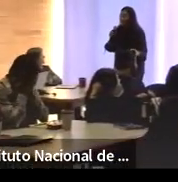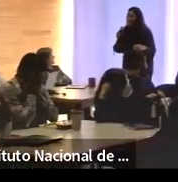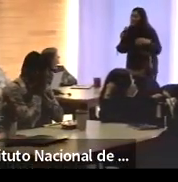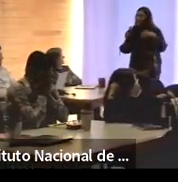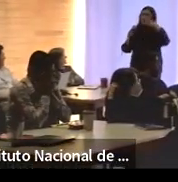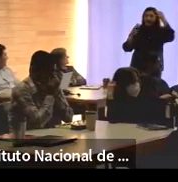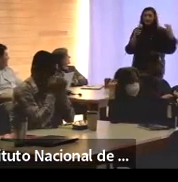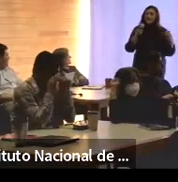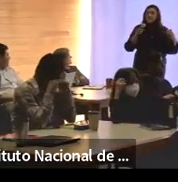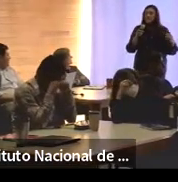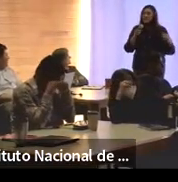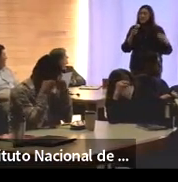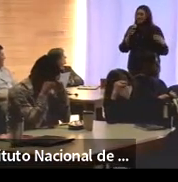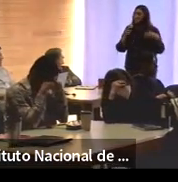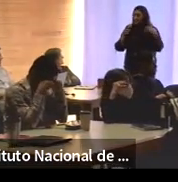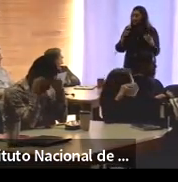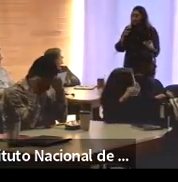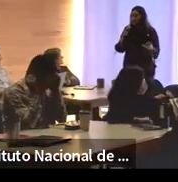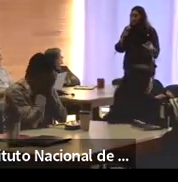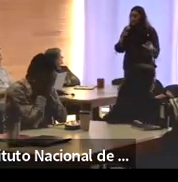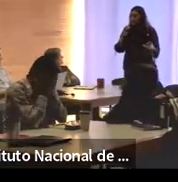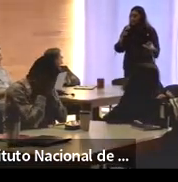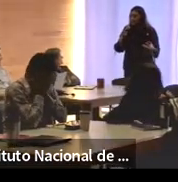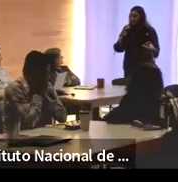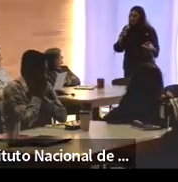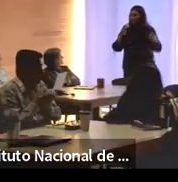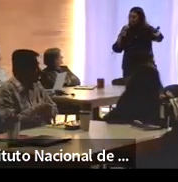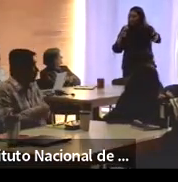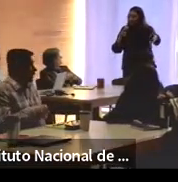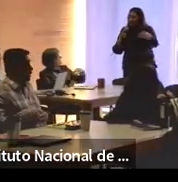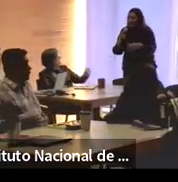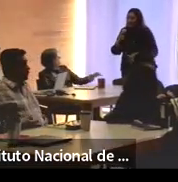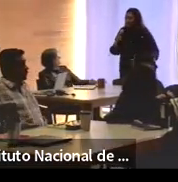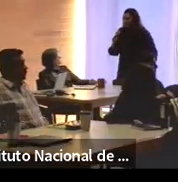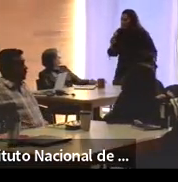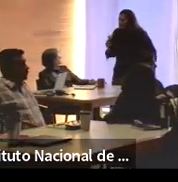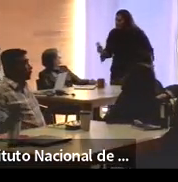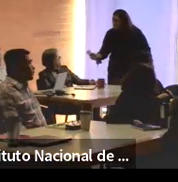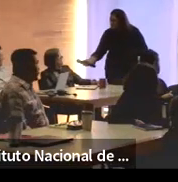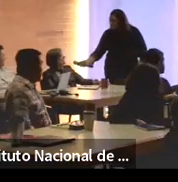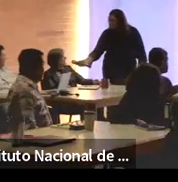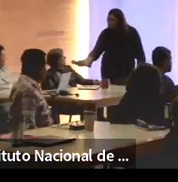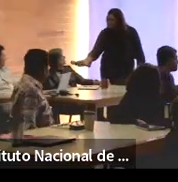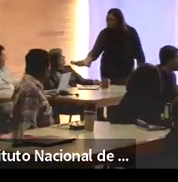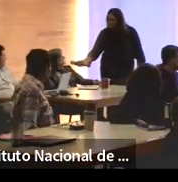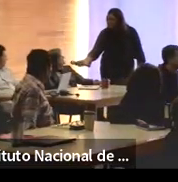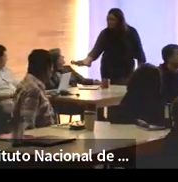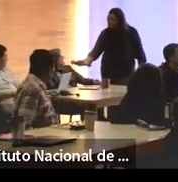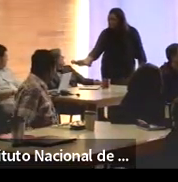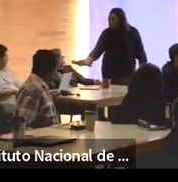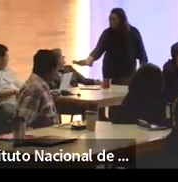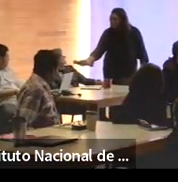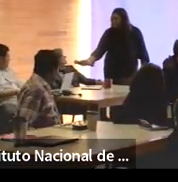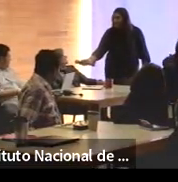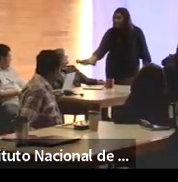qué hace dígame cuál es el primer pensamiento que llega a su mente cuando el jefe le llaman estas condiciones regularmente me